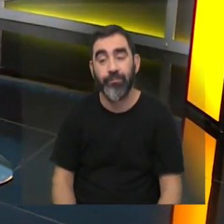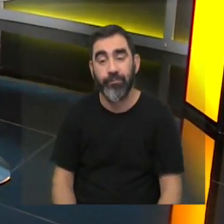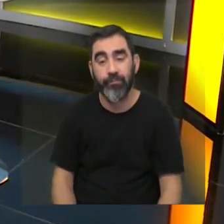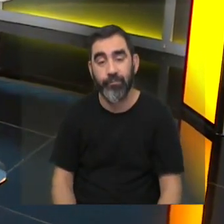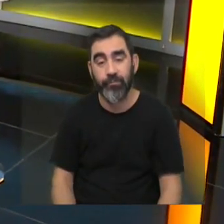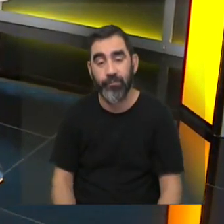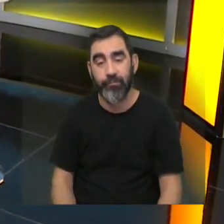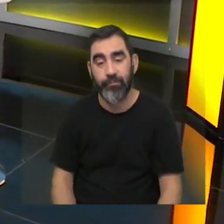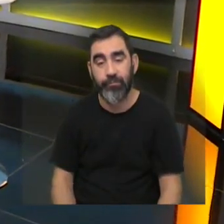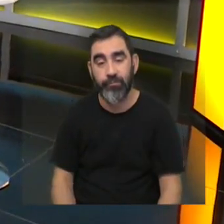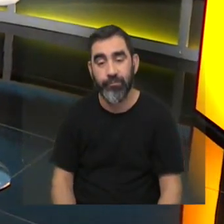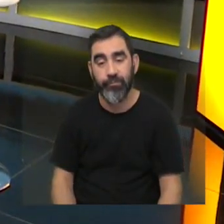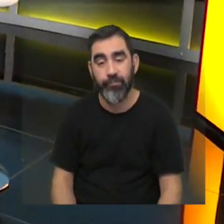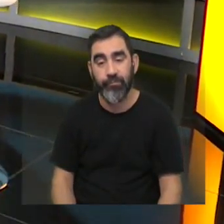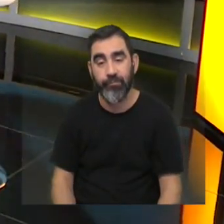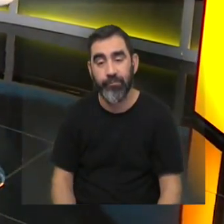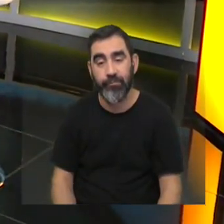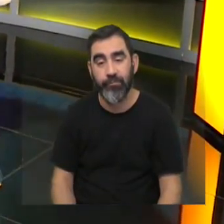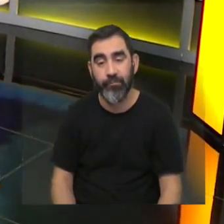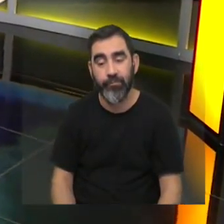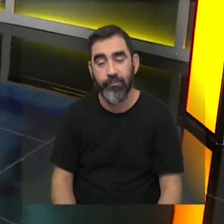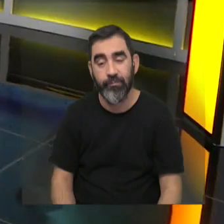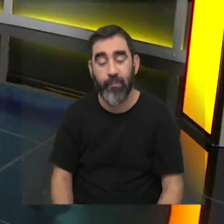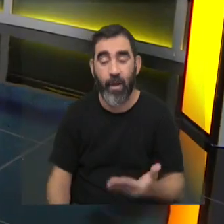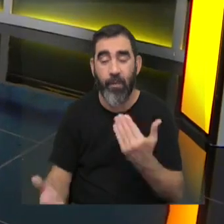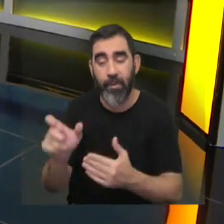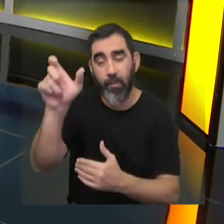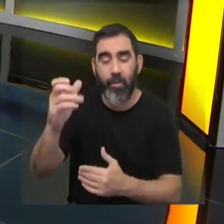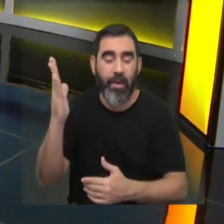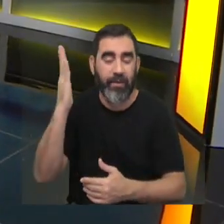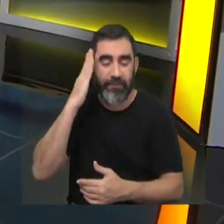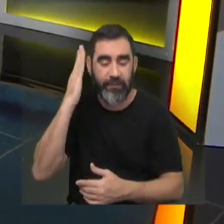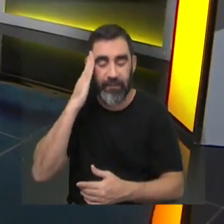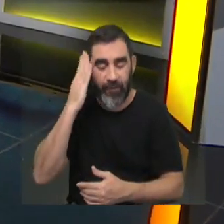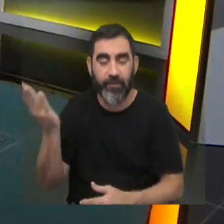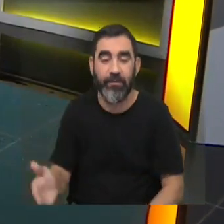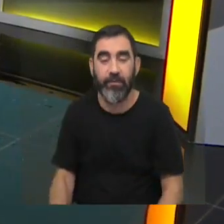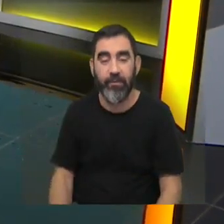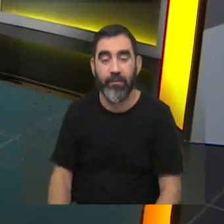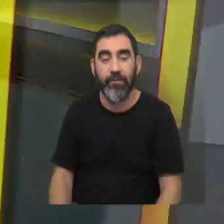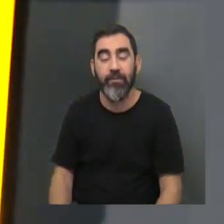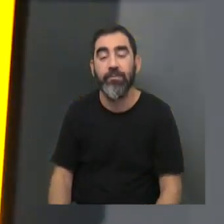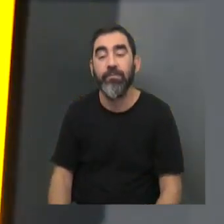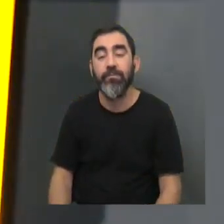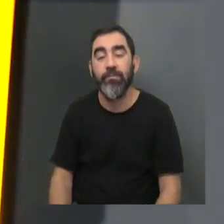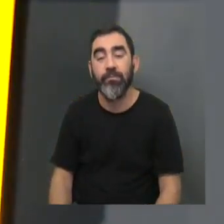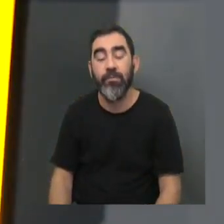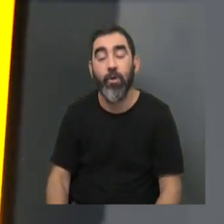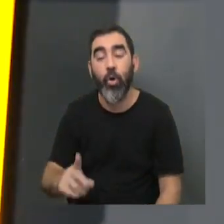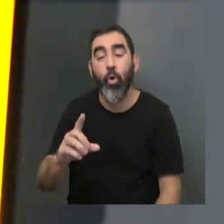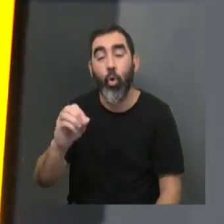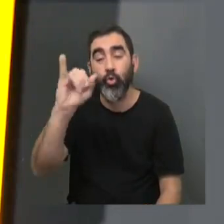no tirar nosotros cosas que quizás no tienen fundamento, hablamos con las personas que saben. Para no manchar de tinta, En digamos. este caso es David